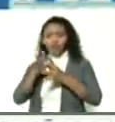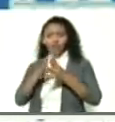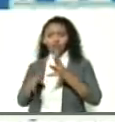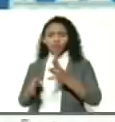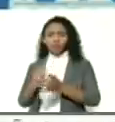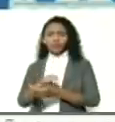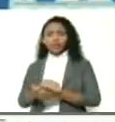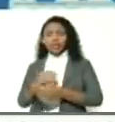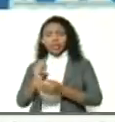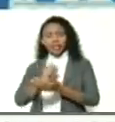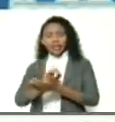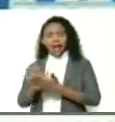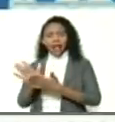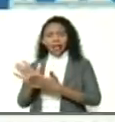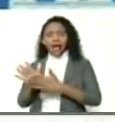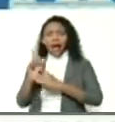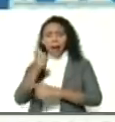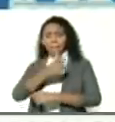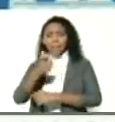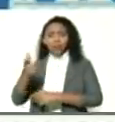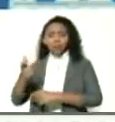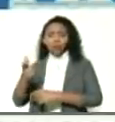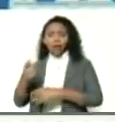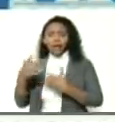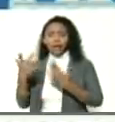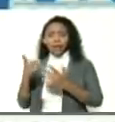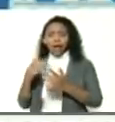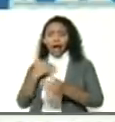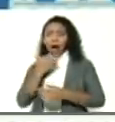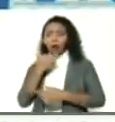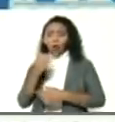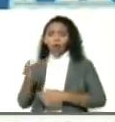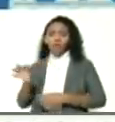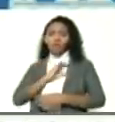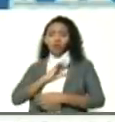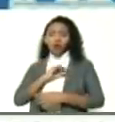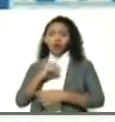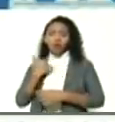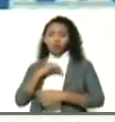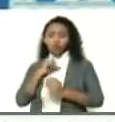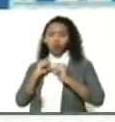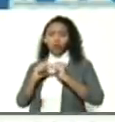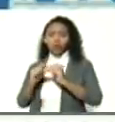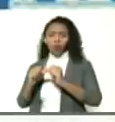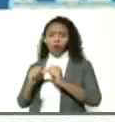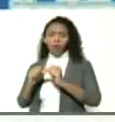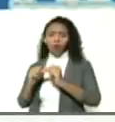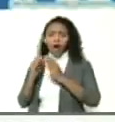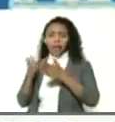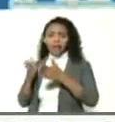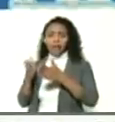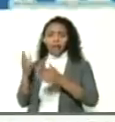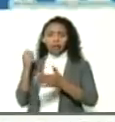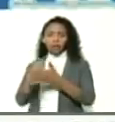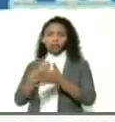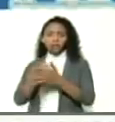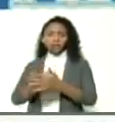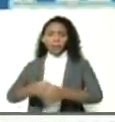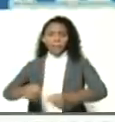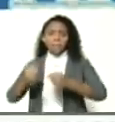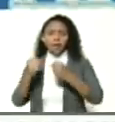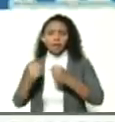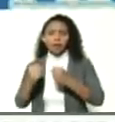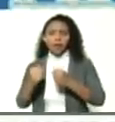tratamiento gratuitos a las personas que se contagian. Así que nosotros vamos a seguir en esta dura batalla, pero